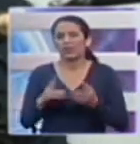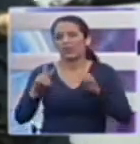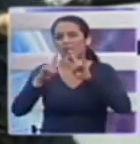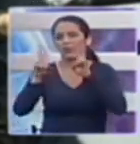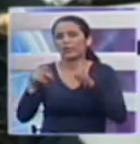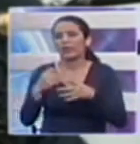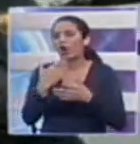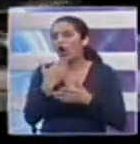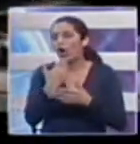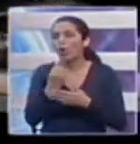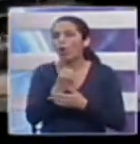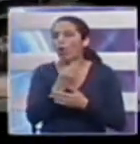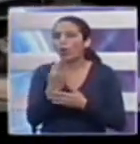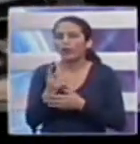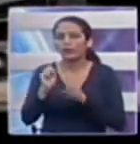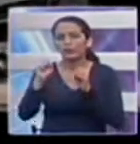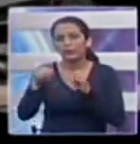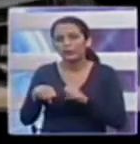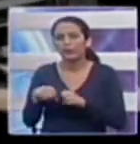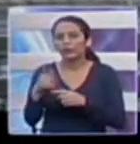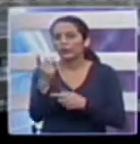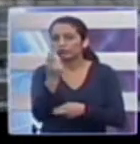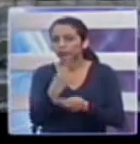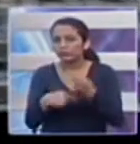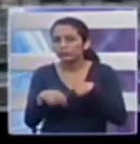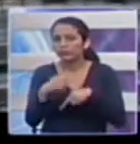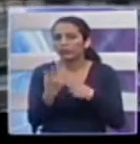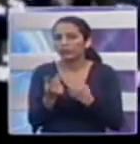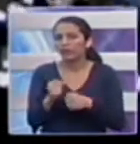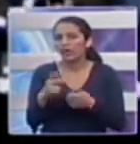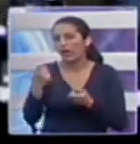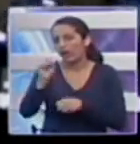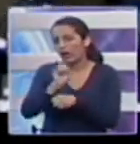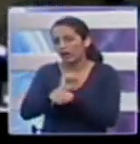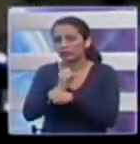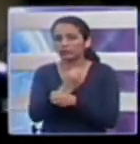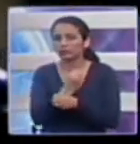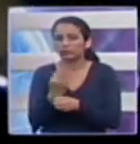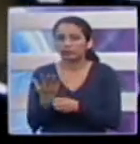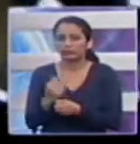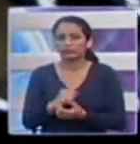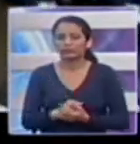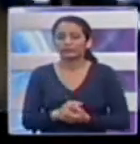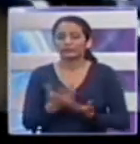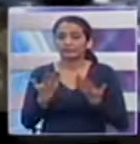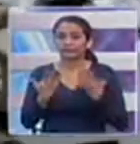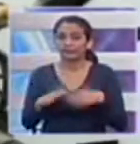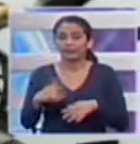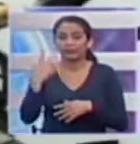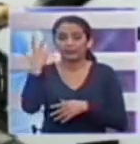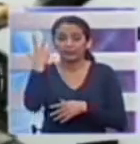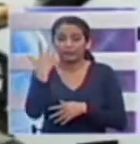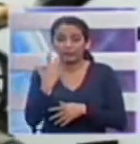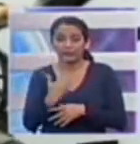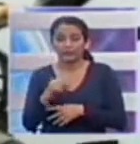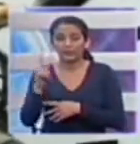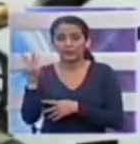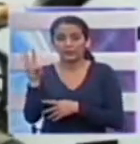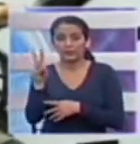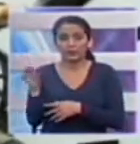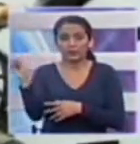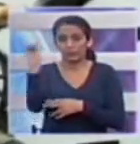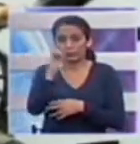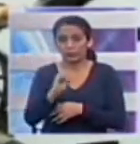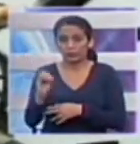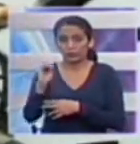teníamos temas de salvaguardia. Dos fechas son decisivas para la firma del acuerdo comercial entre Ecuador y la Unión Europea. El 26 de octubre, que se